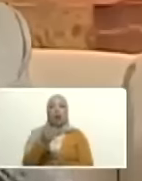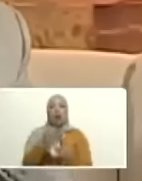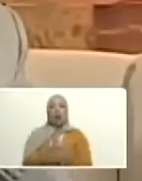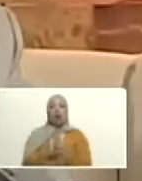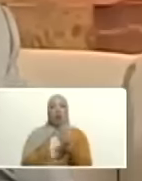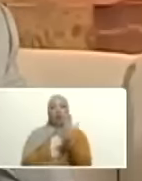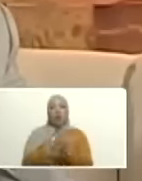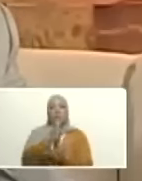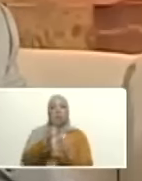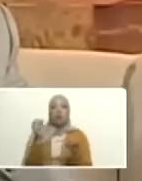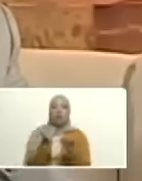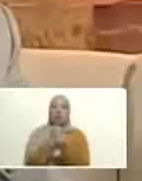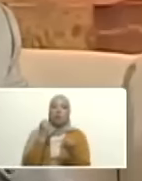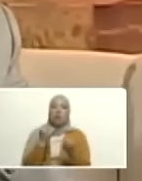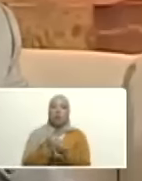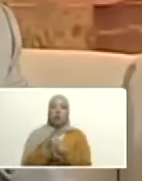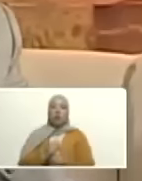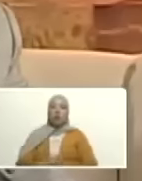cree en sí mismo.